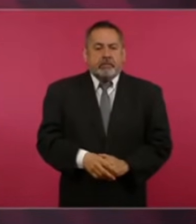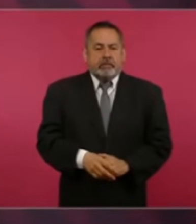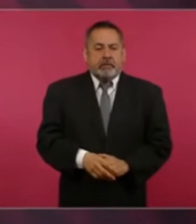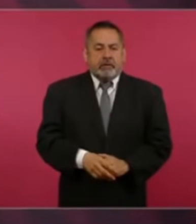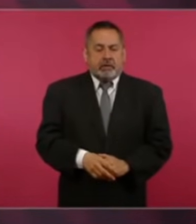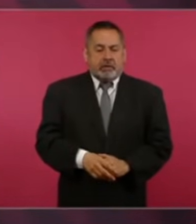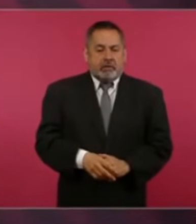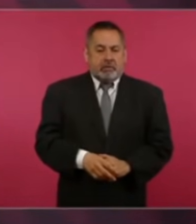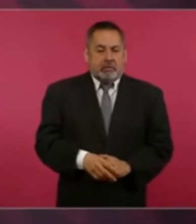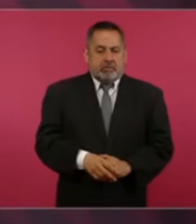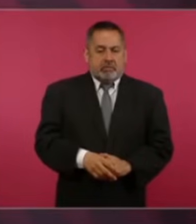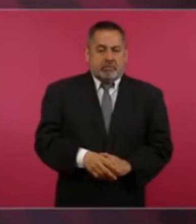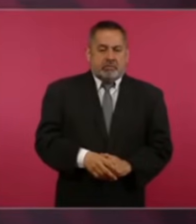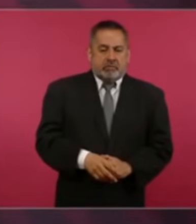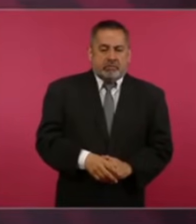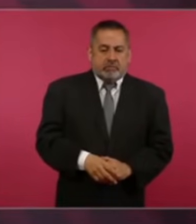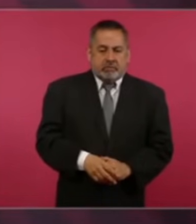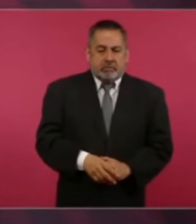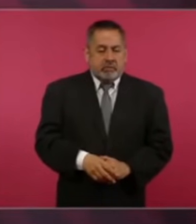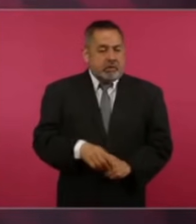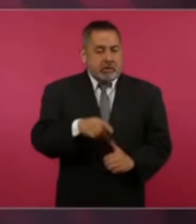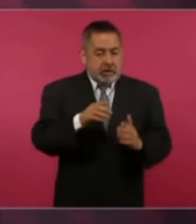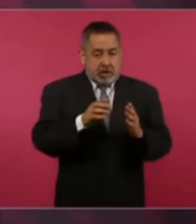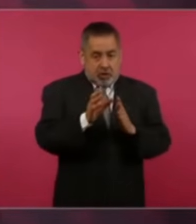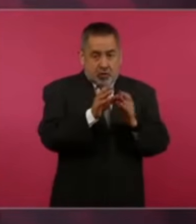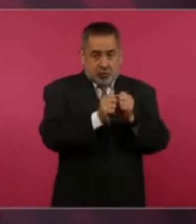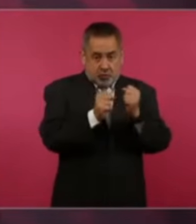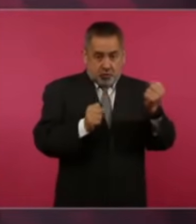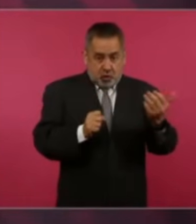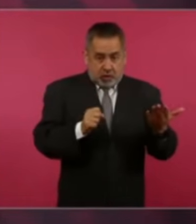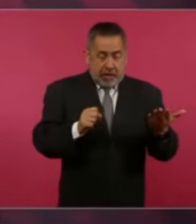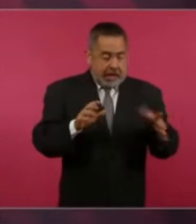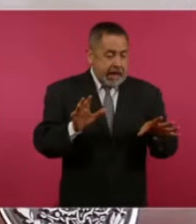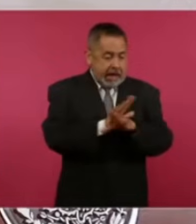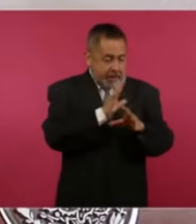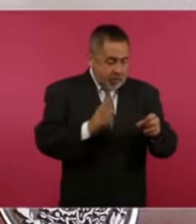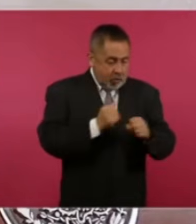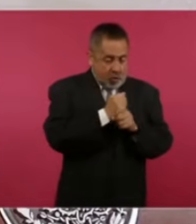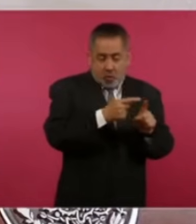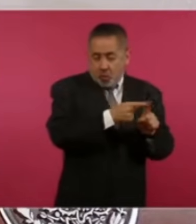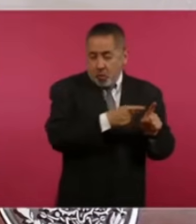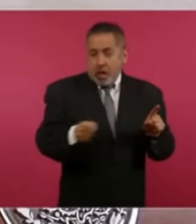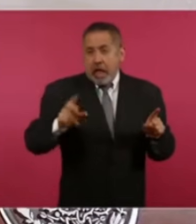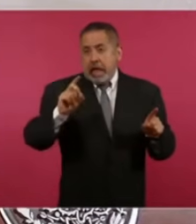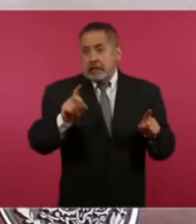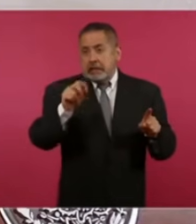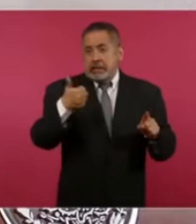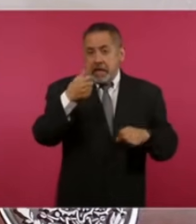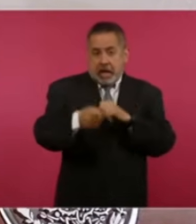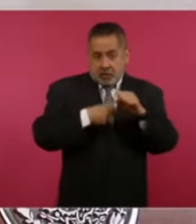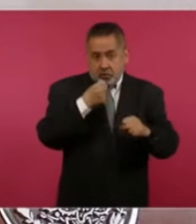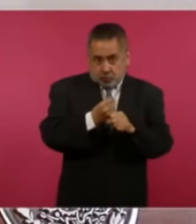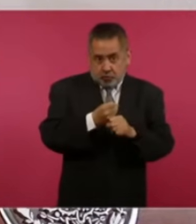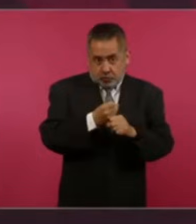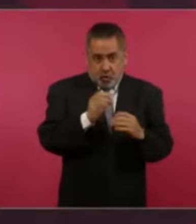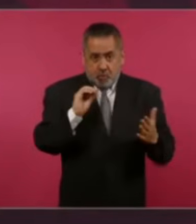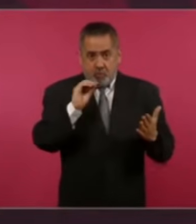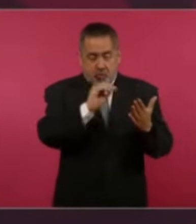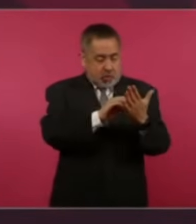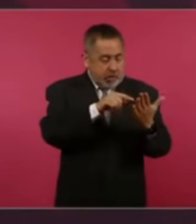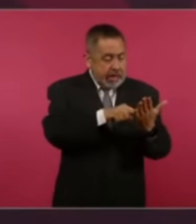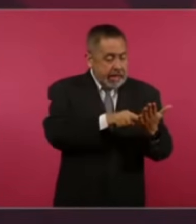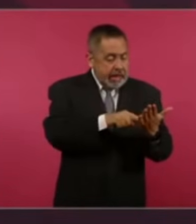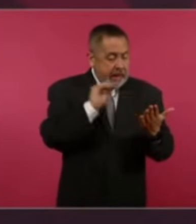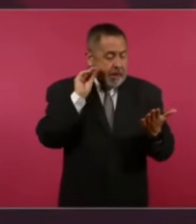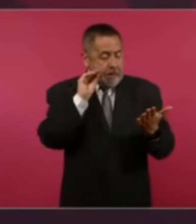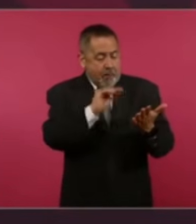van a encontrar ninguna reforma en 36 años a la Constitución que se